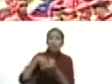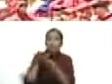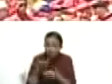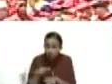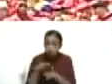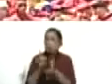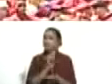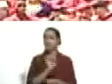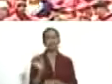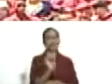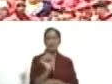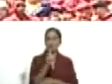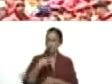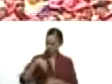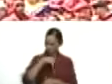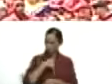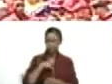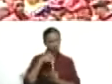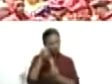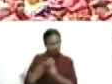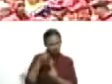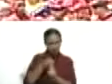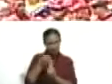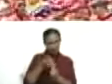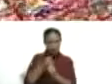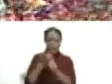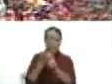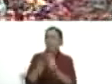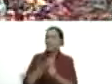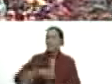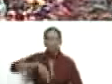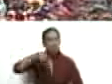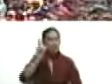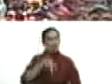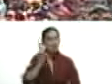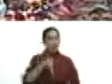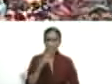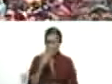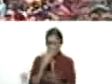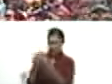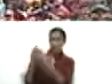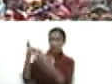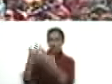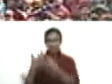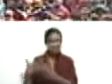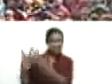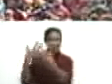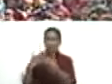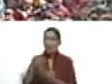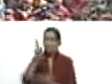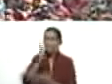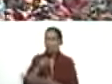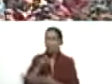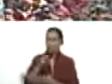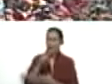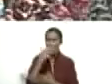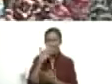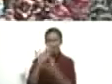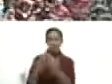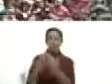y nos vamos a rendir. Jamás nos rendiremos frente al imperio, frente a las